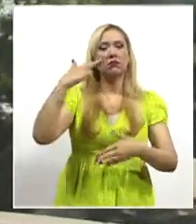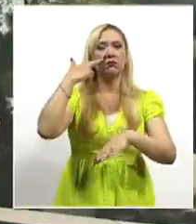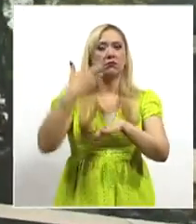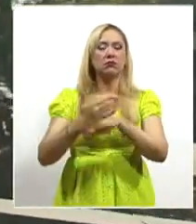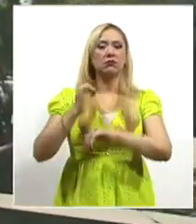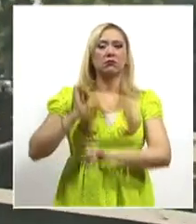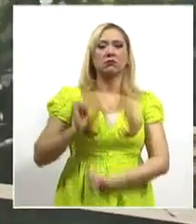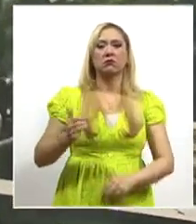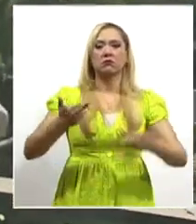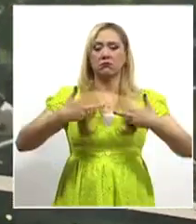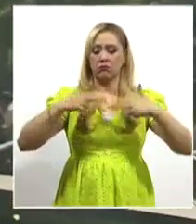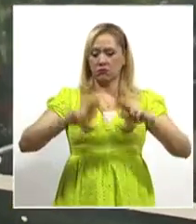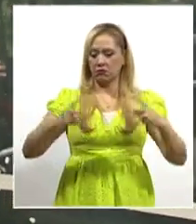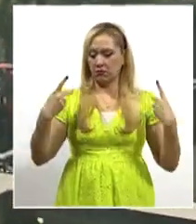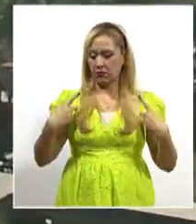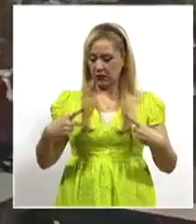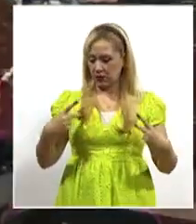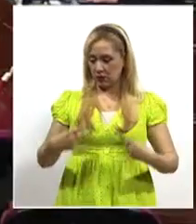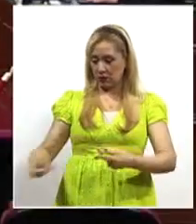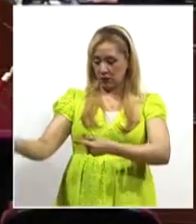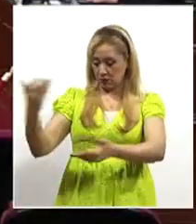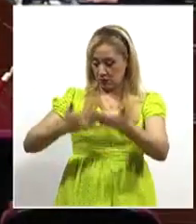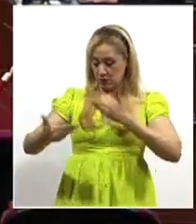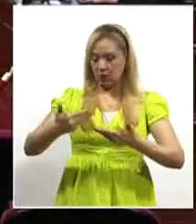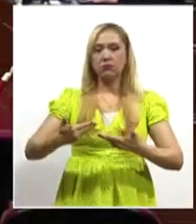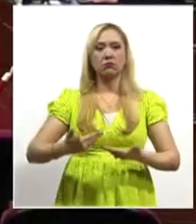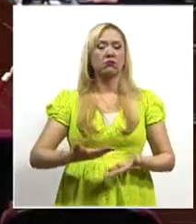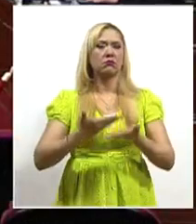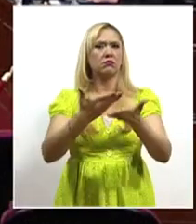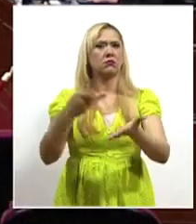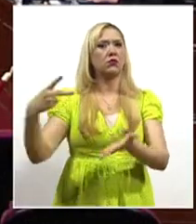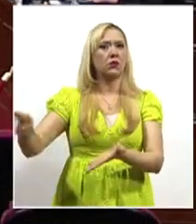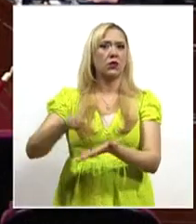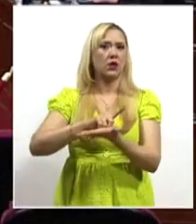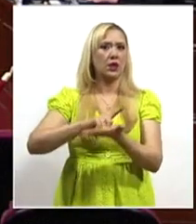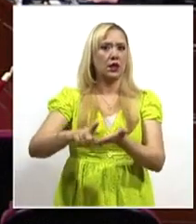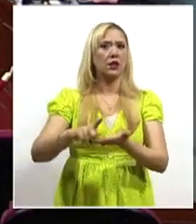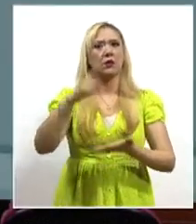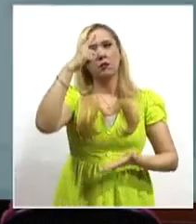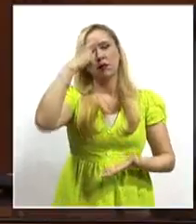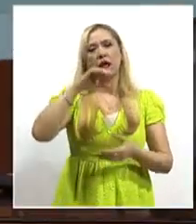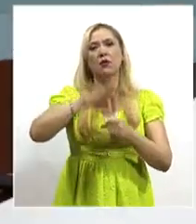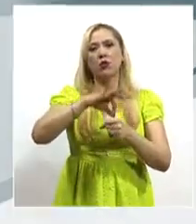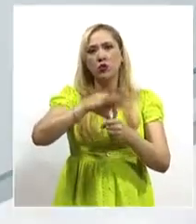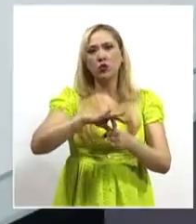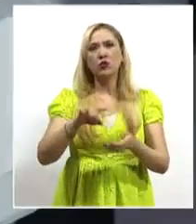de representación popular y en consecuencia sus derechos político-electorales.